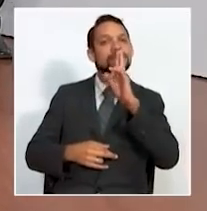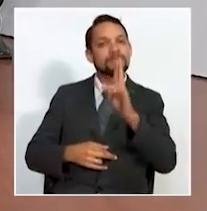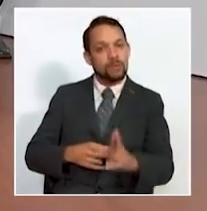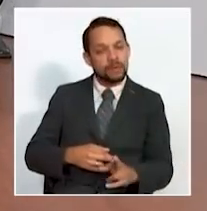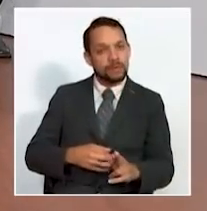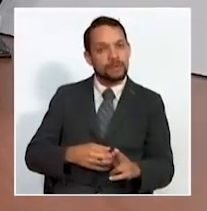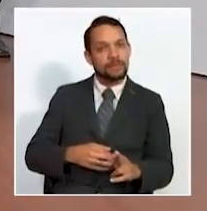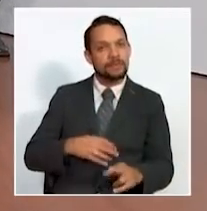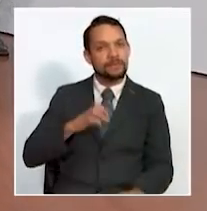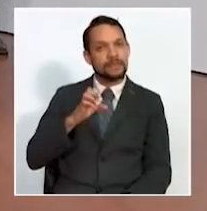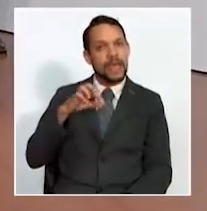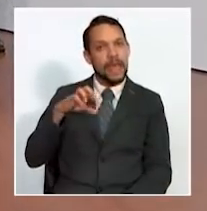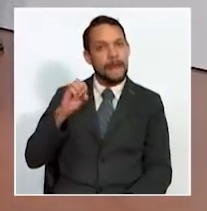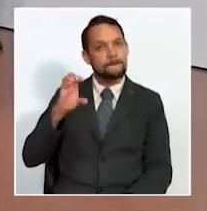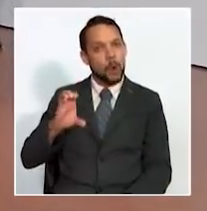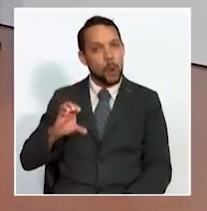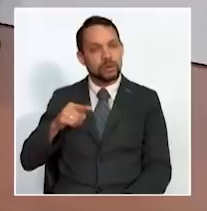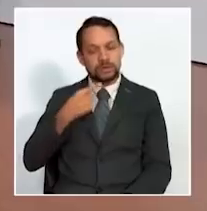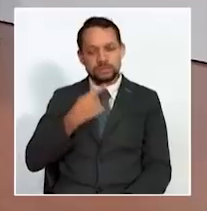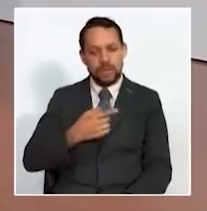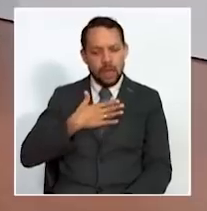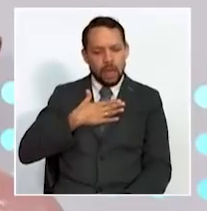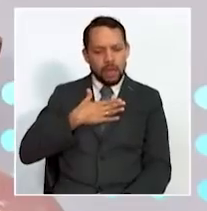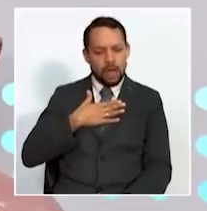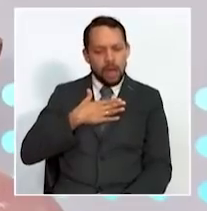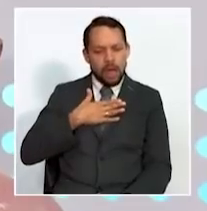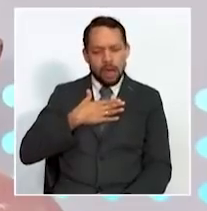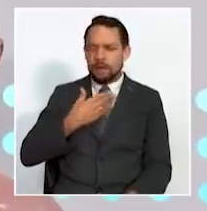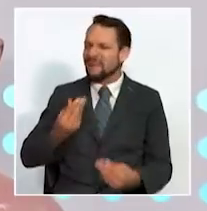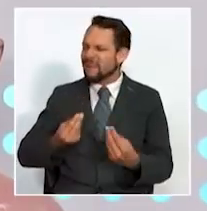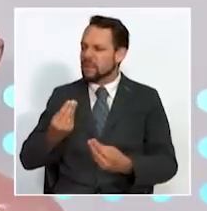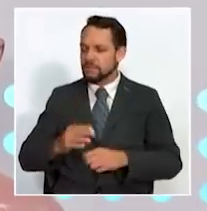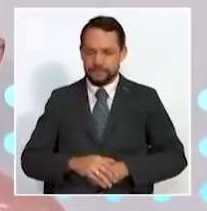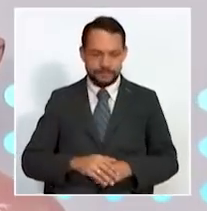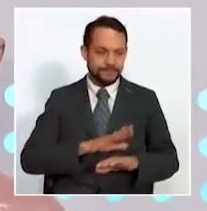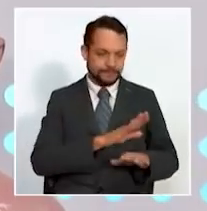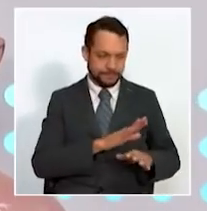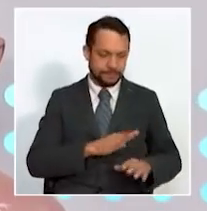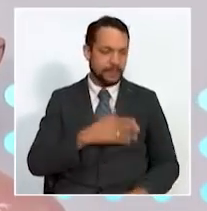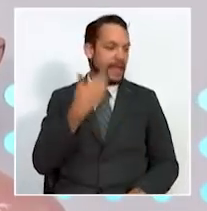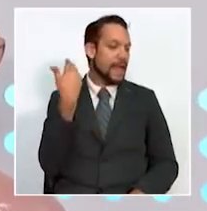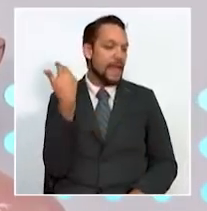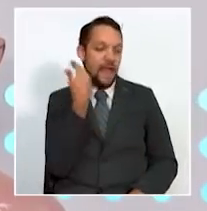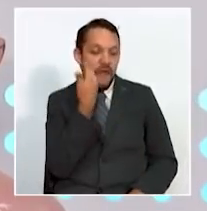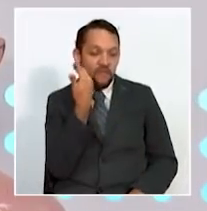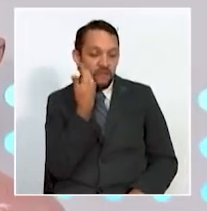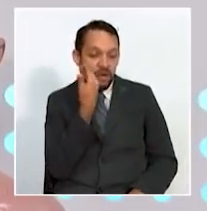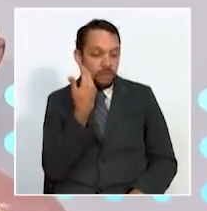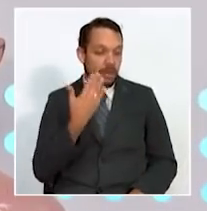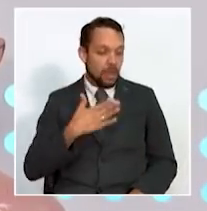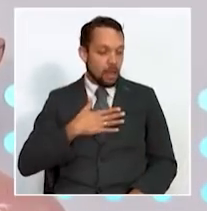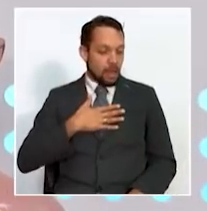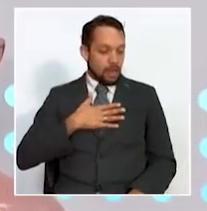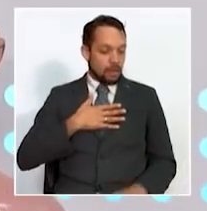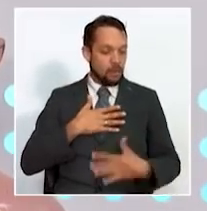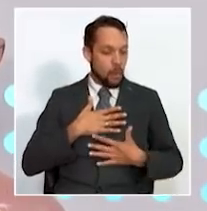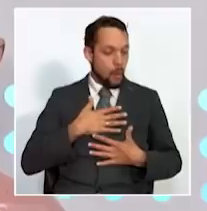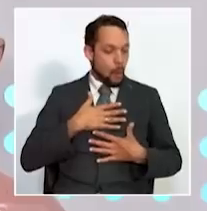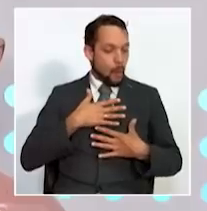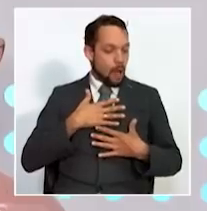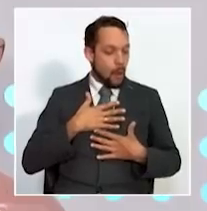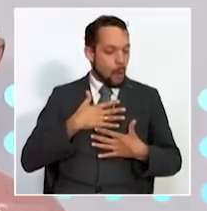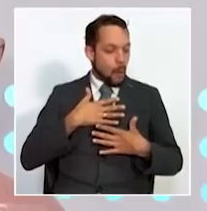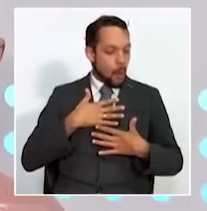EPOC, la enfermedad pulmonar obstructiva crónica. Entonces, la enfermedad pulmonar obstructiva crónica es una enfermedad que se